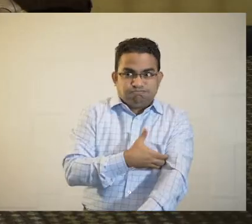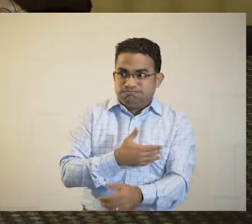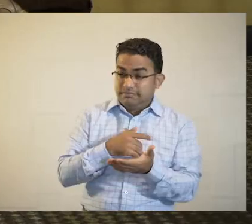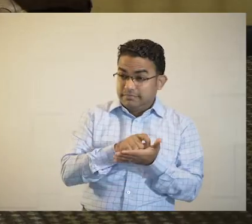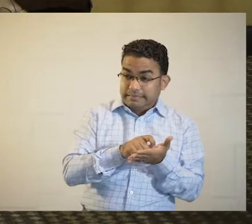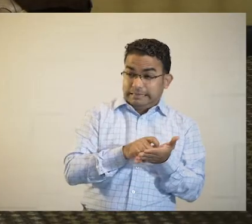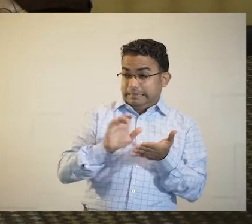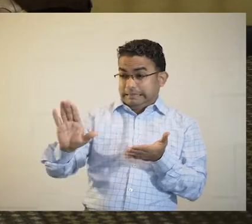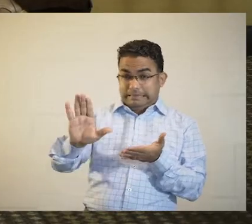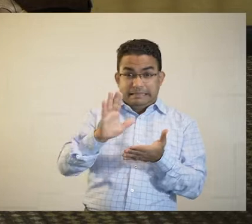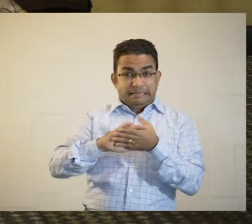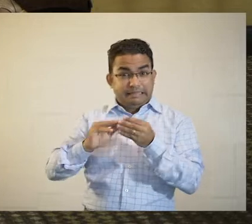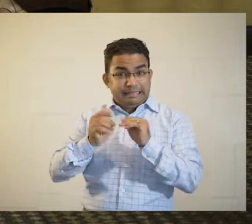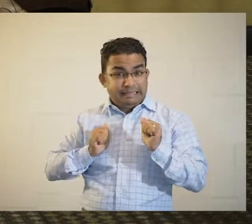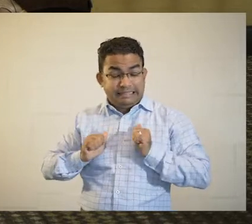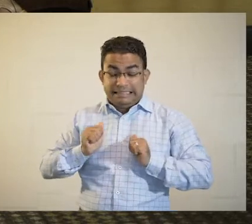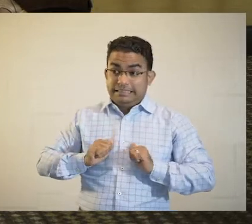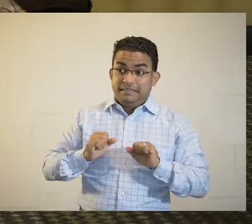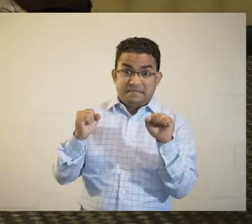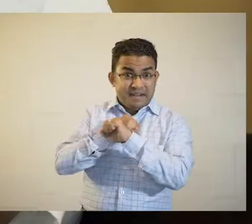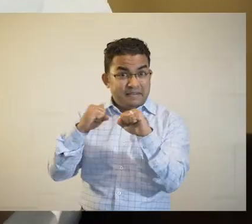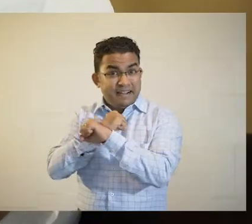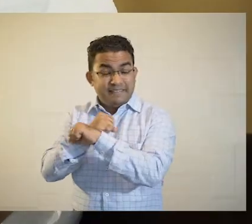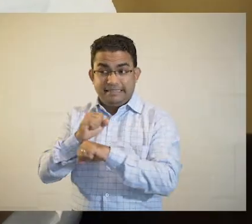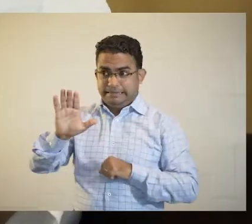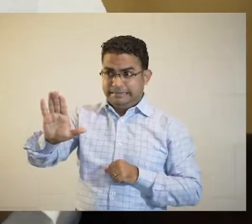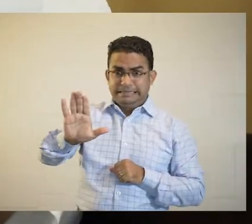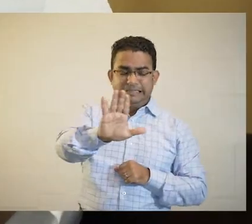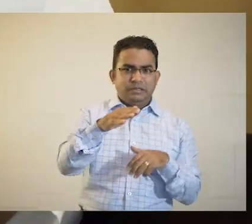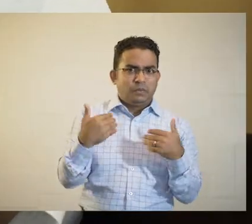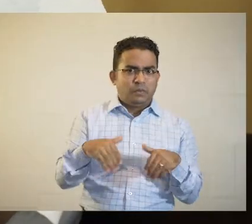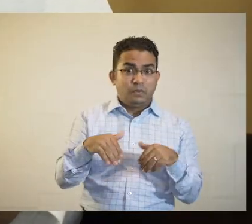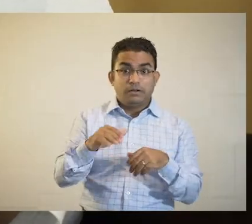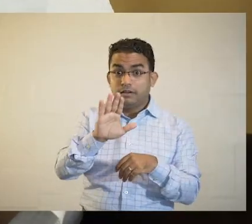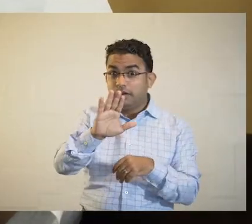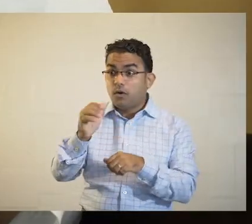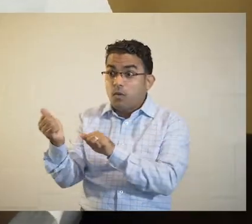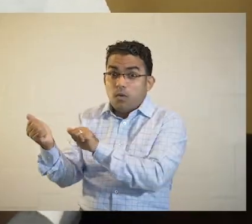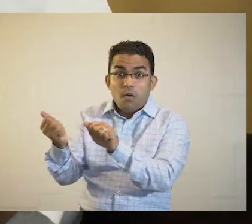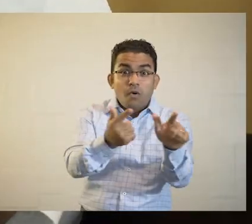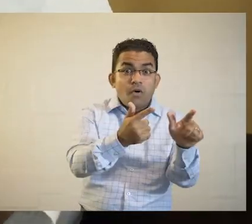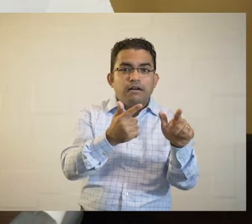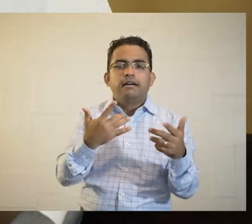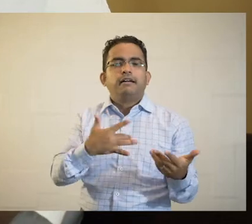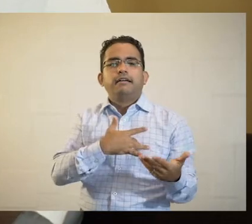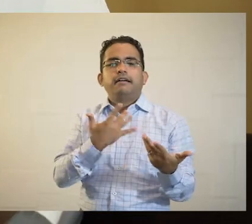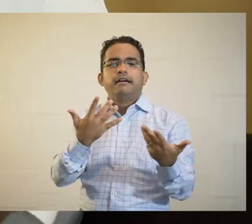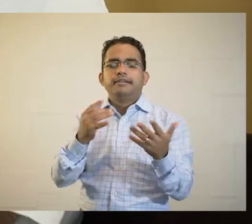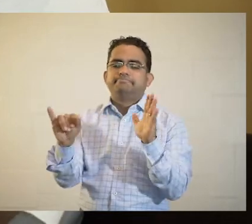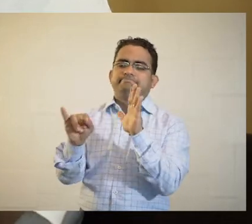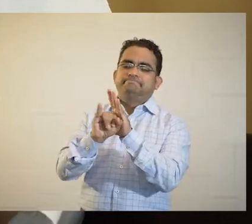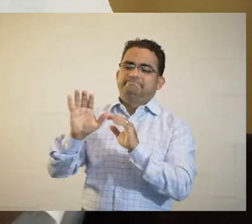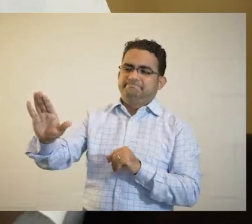situación dramática, una cosa por la que luchar. Y todas tenían el símbolo de la esperanza,